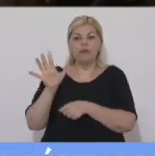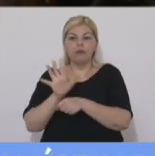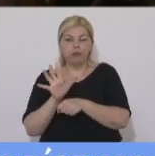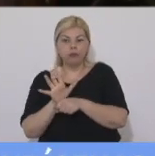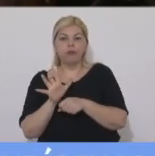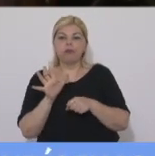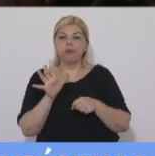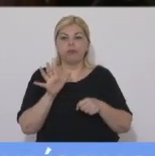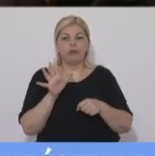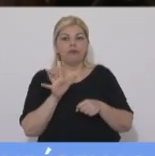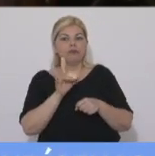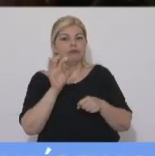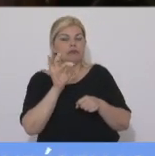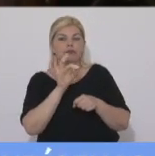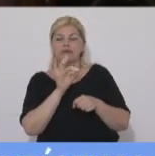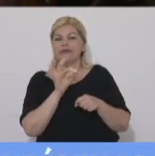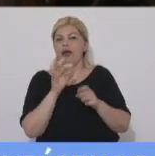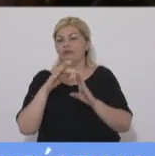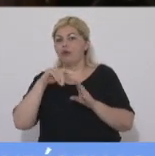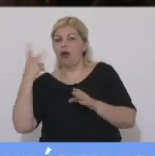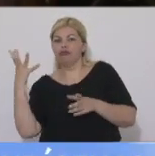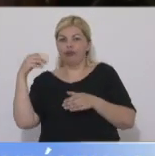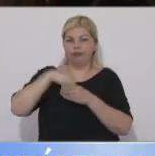sin interferencias externas.